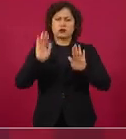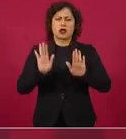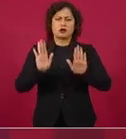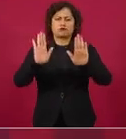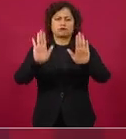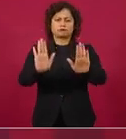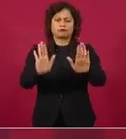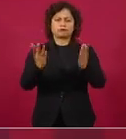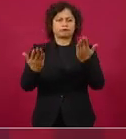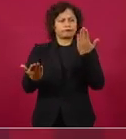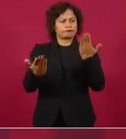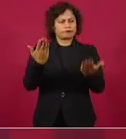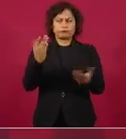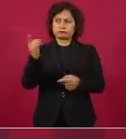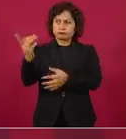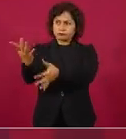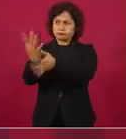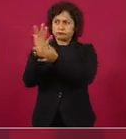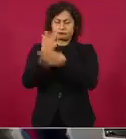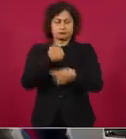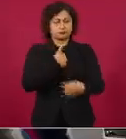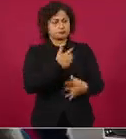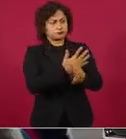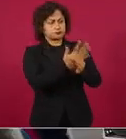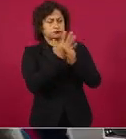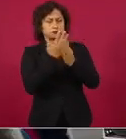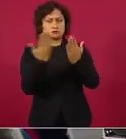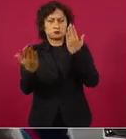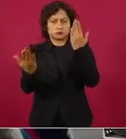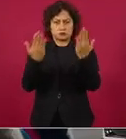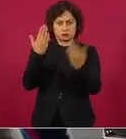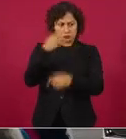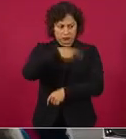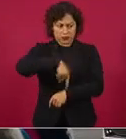las versiones, y que cada ciudadano,